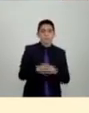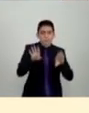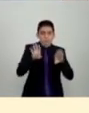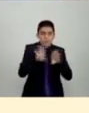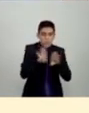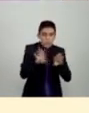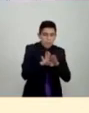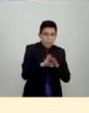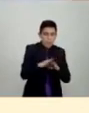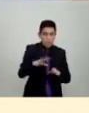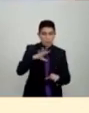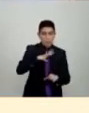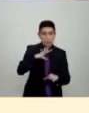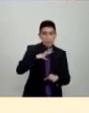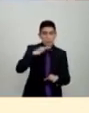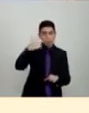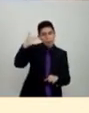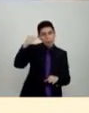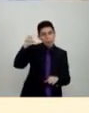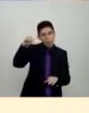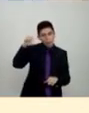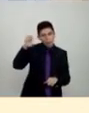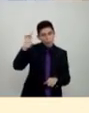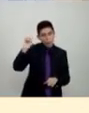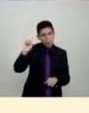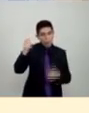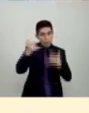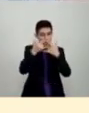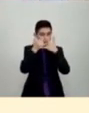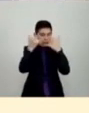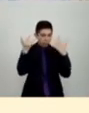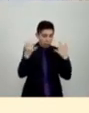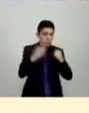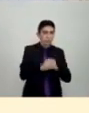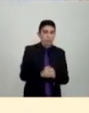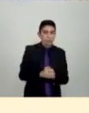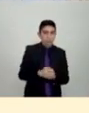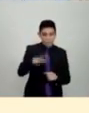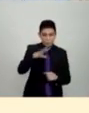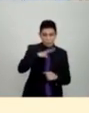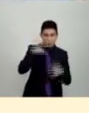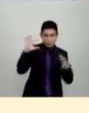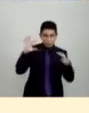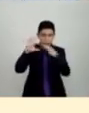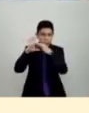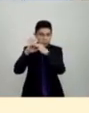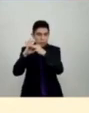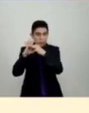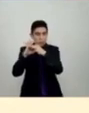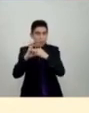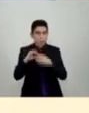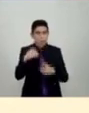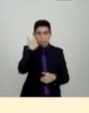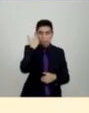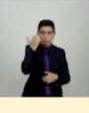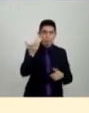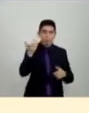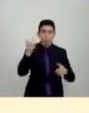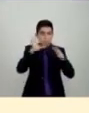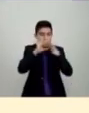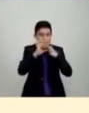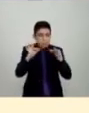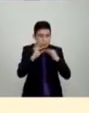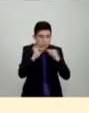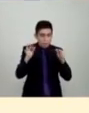un género, un subgénero de la novela que tiene que ver con eso, quiero contar un poco mi